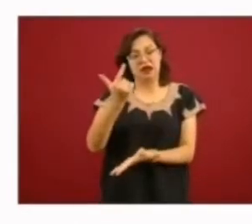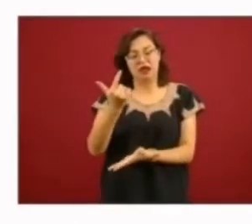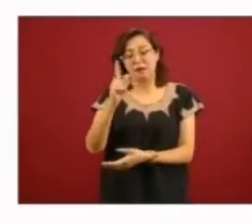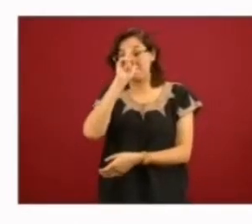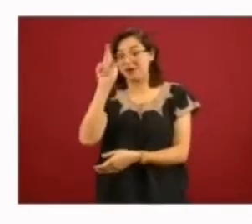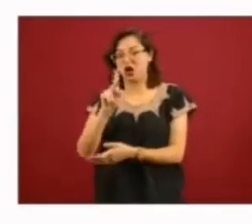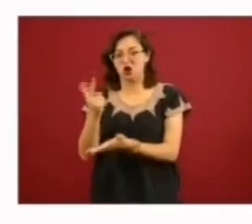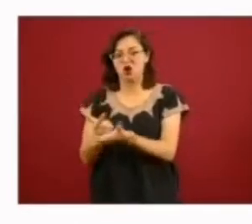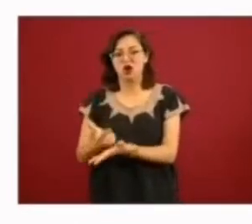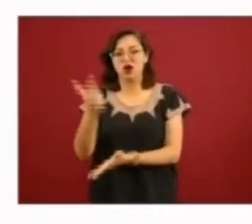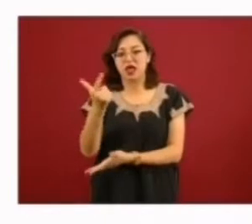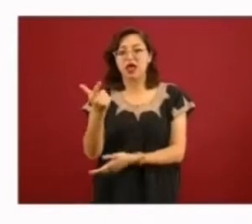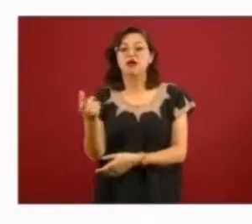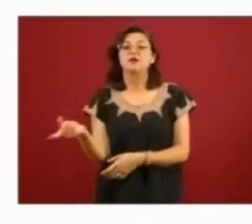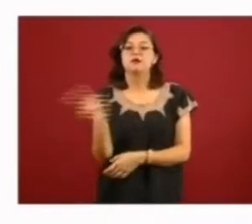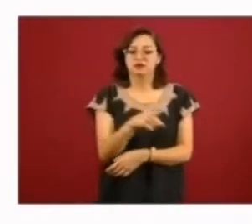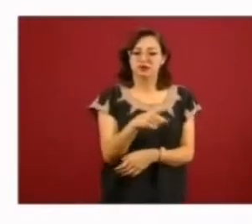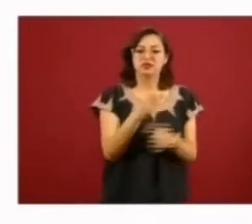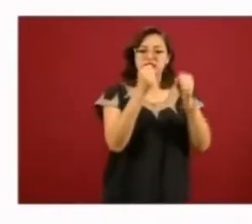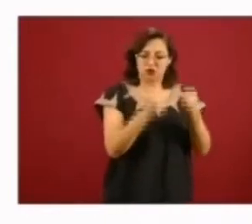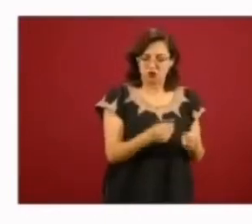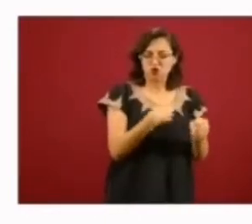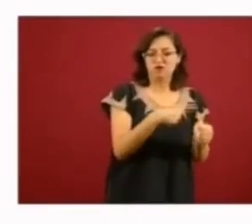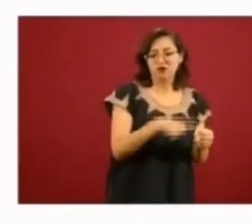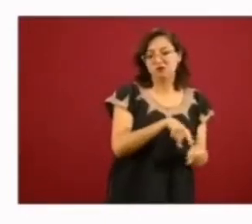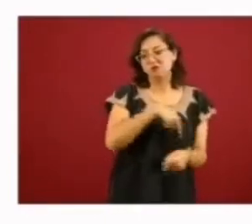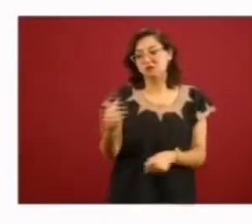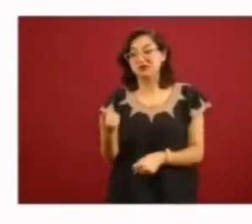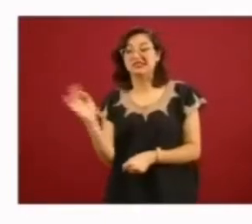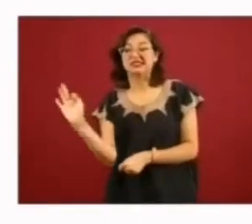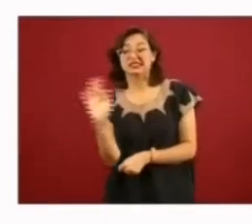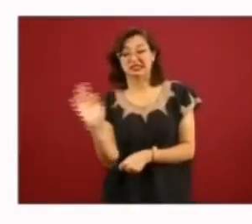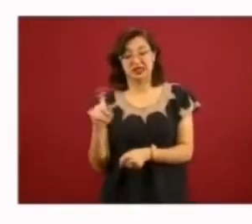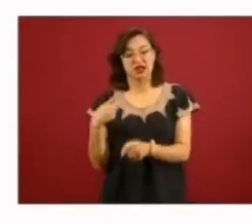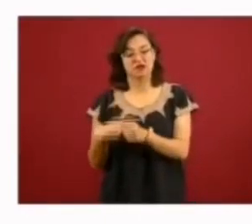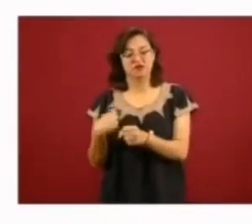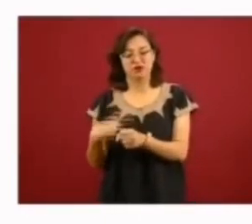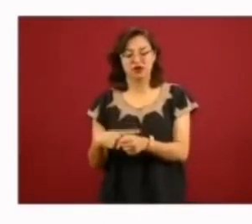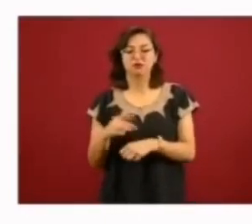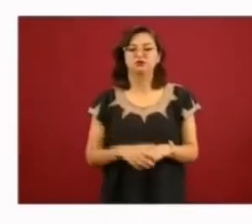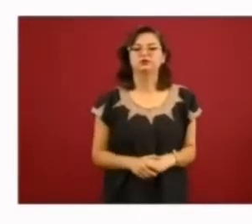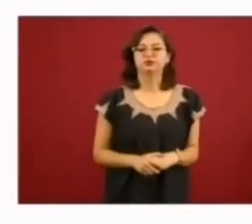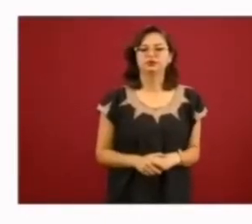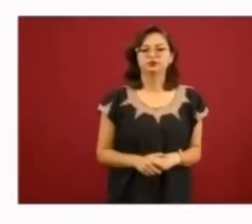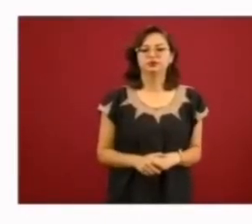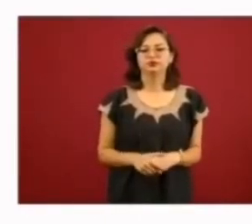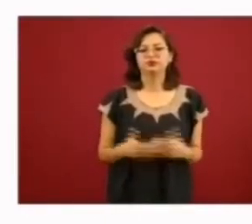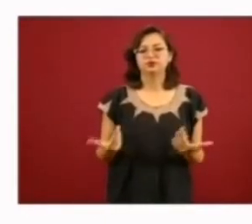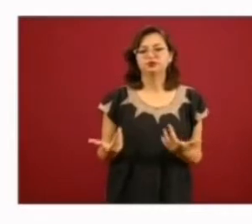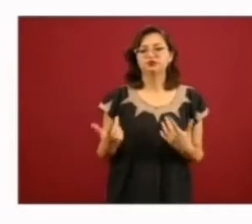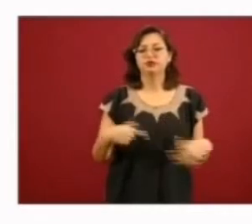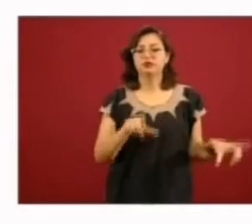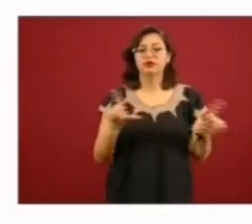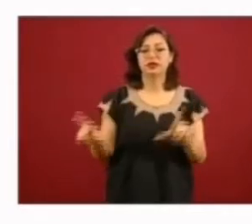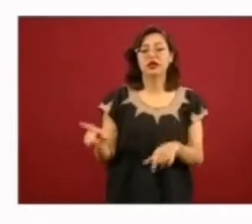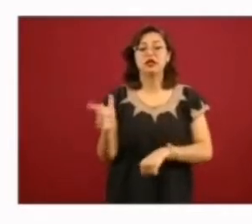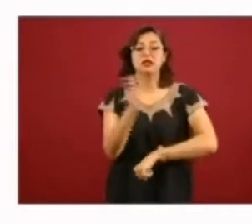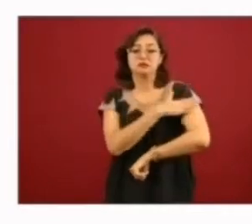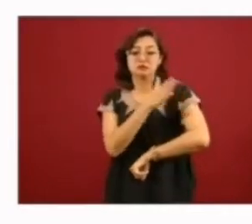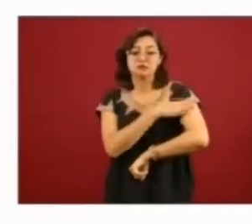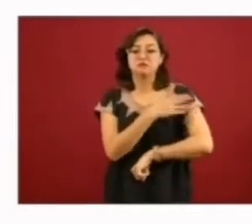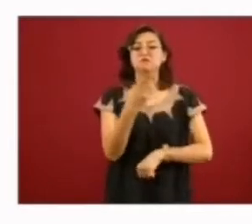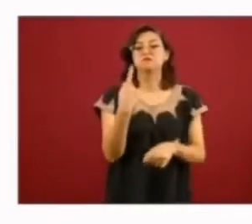los sospechosos como los confirmados. La siguiente. Las enfermedades, ya hemos destacado, hipertensión, diabetes,